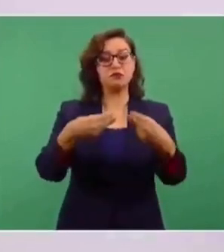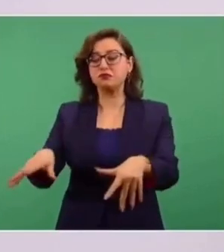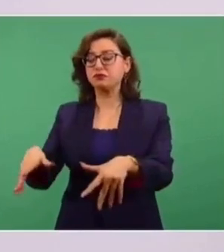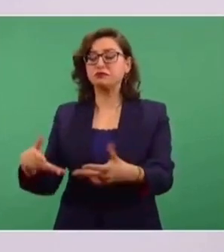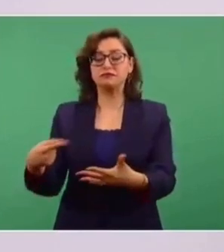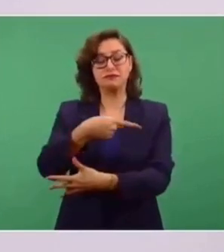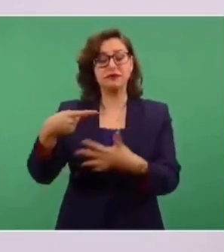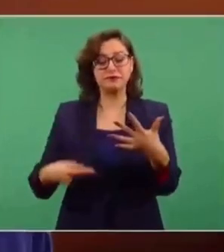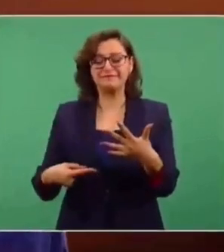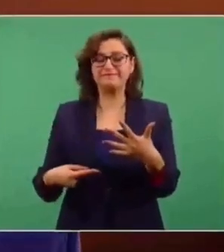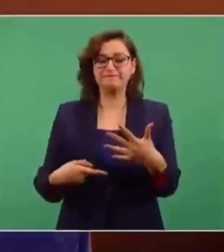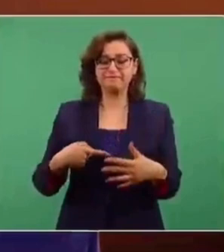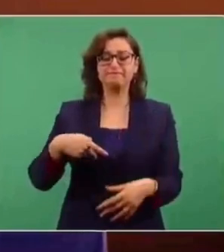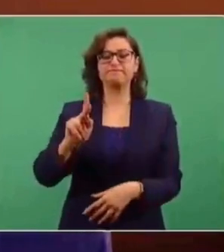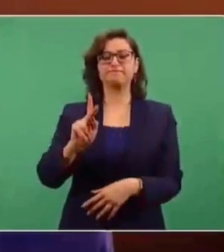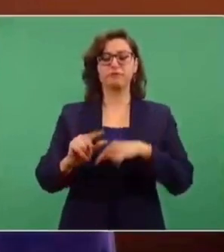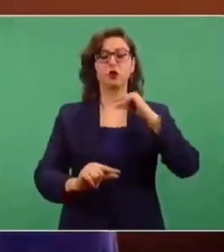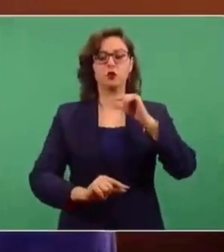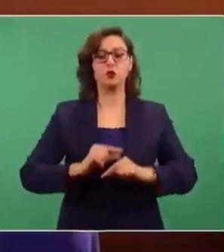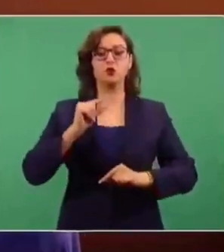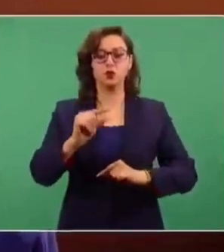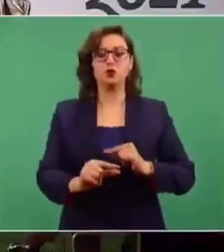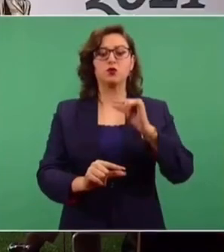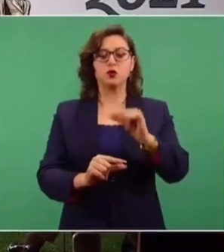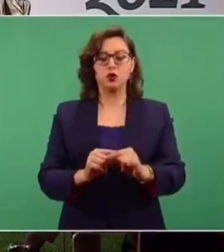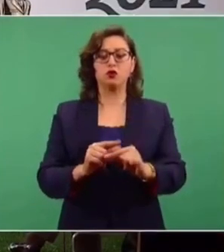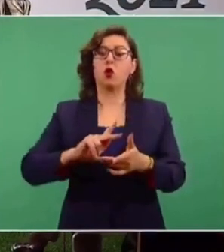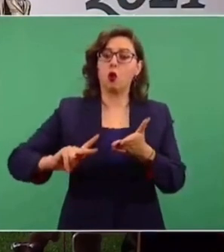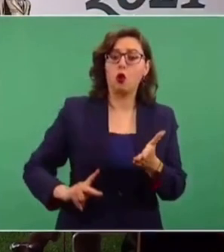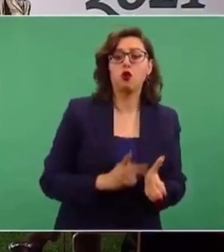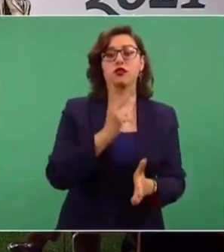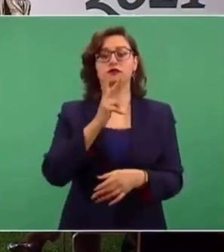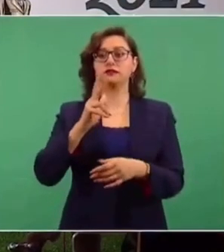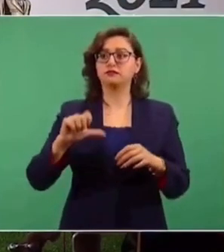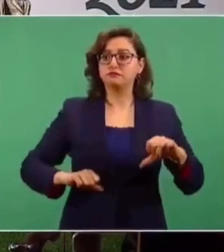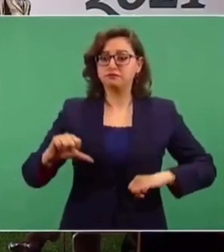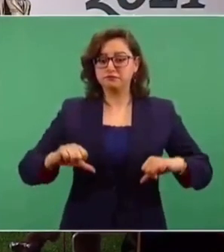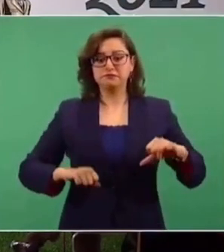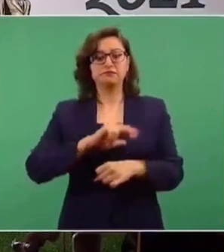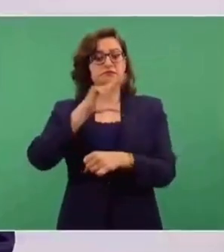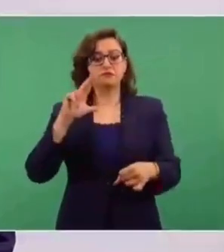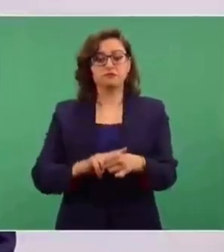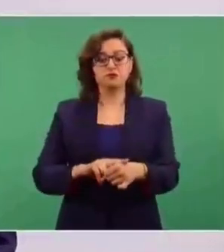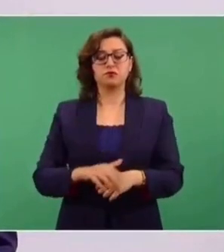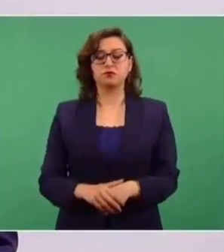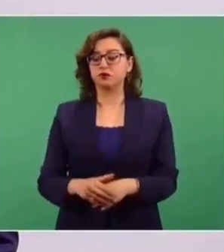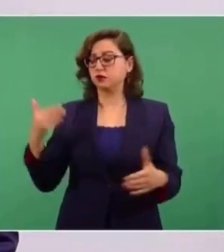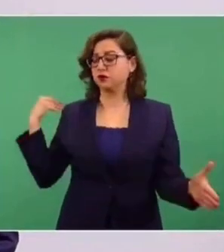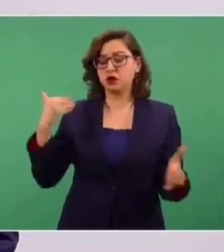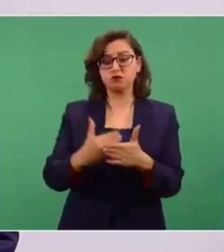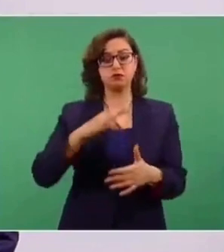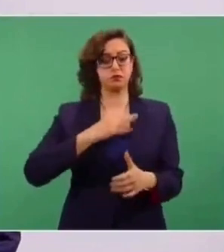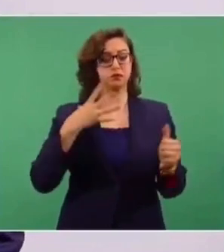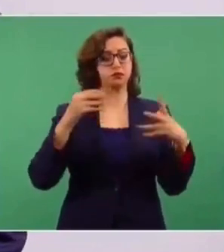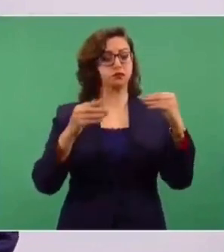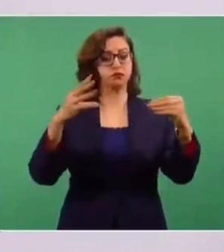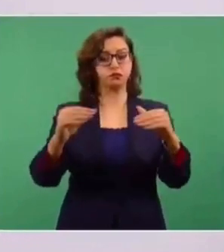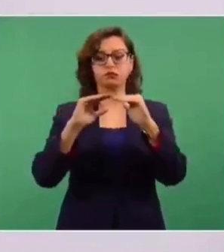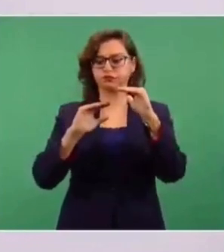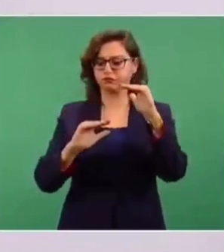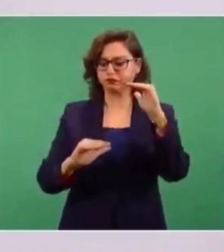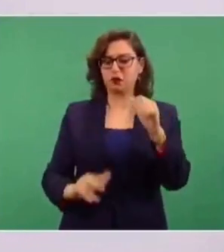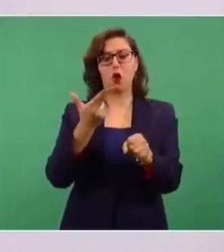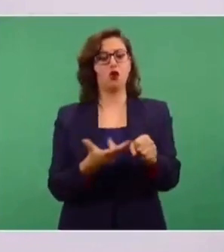a poco vamos construyendo una nueva normalidad. En estos últimos tiempos han bajado los contagios, las